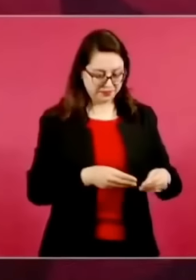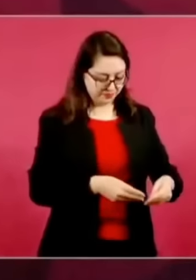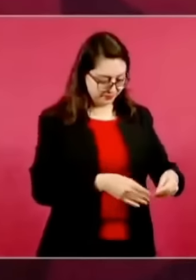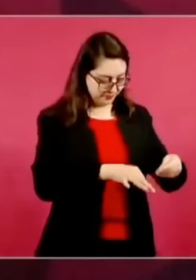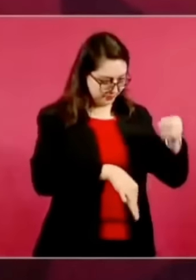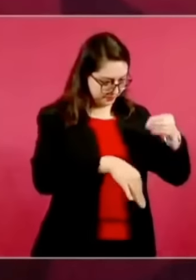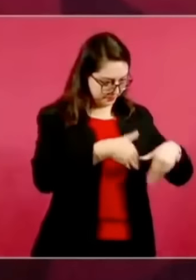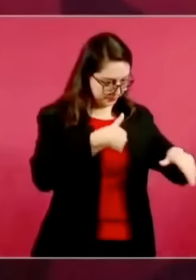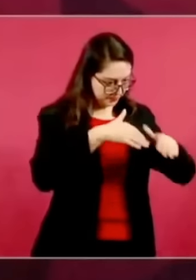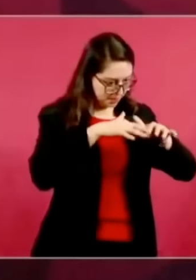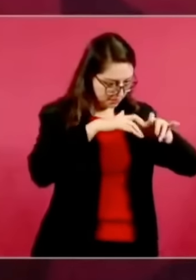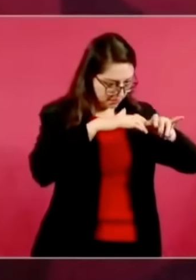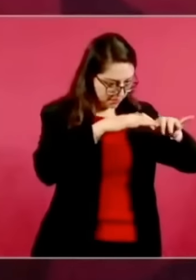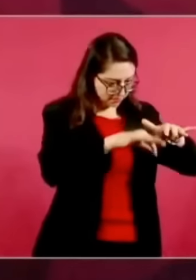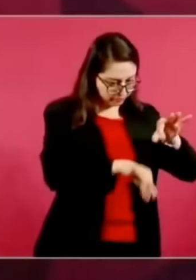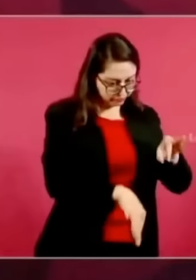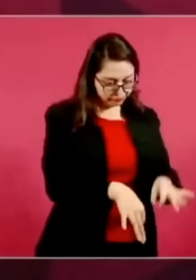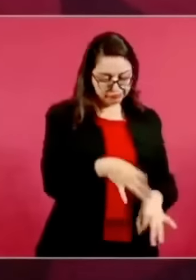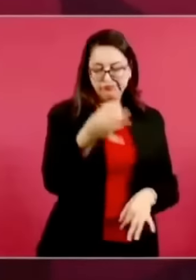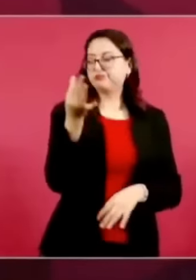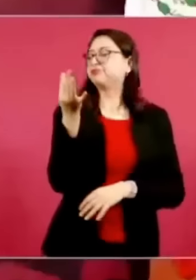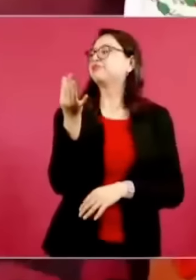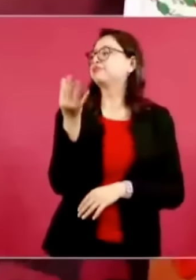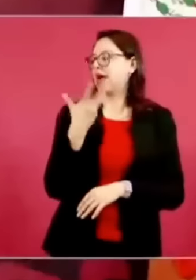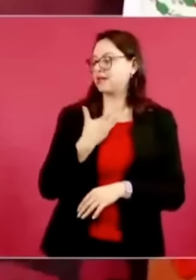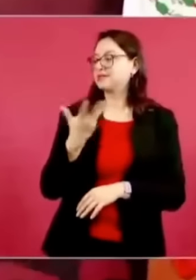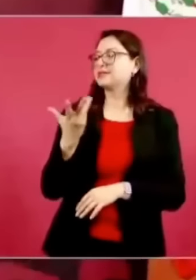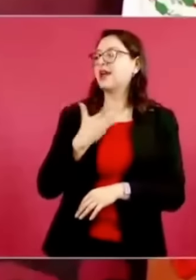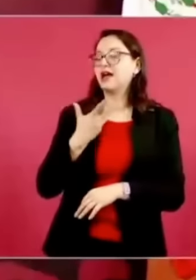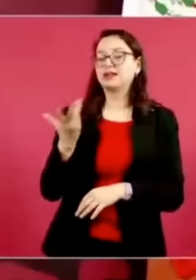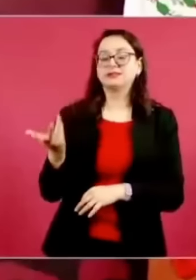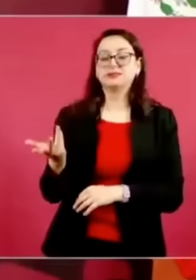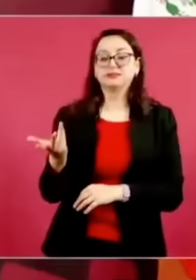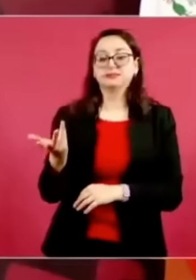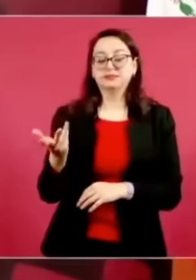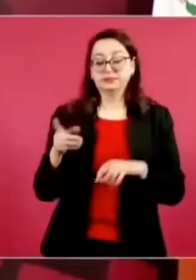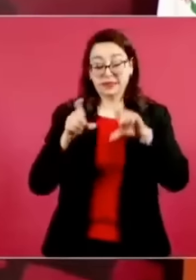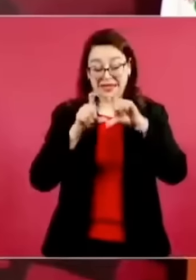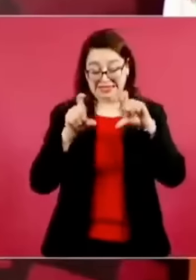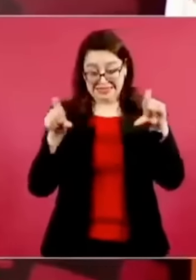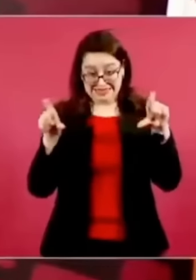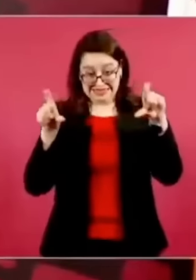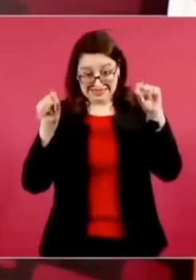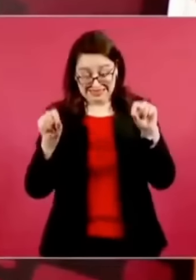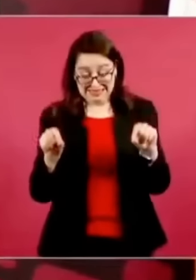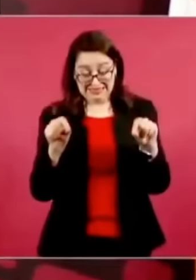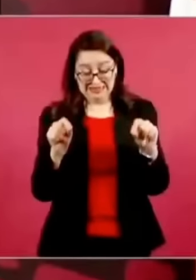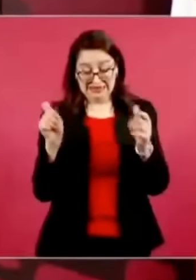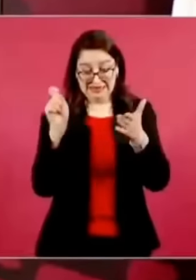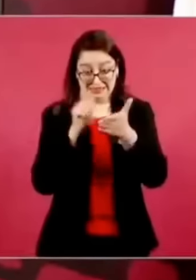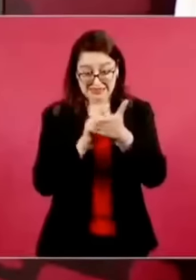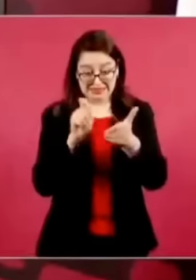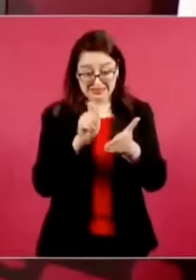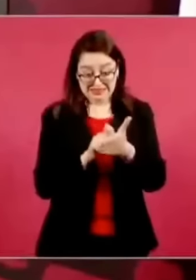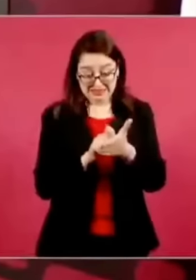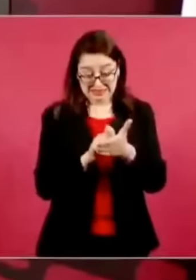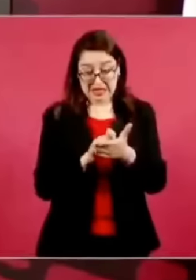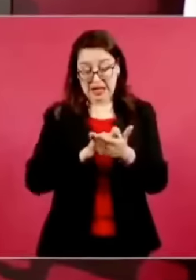y le sacaba la ficha. Y venía la ficha y el